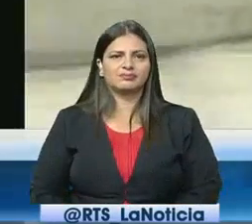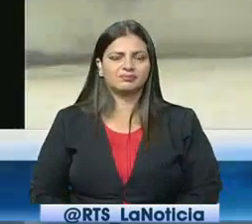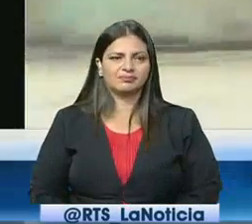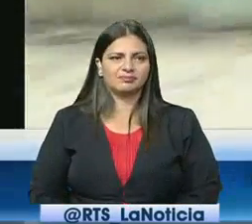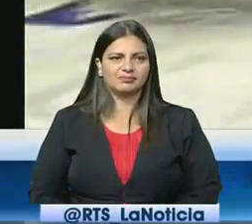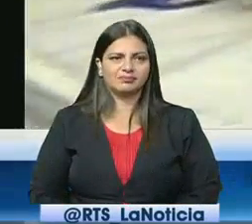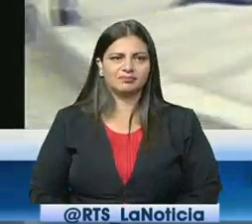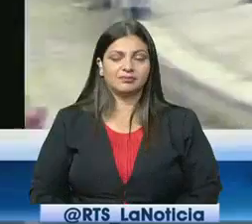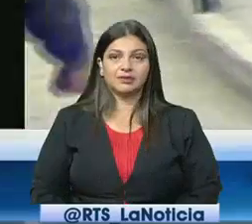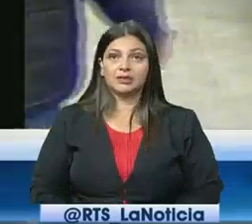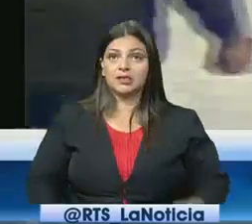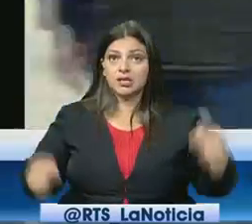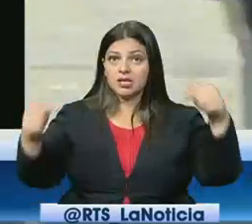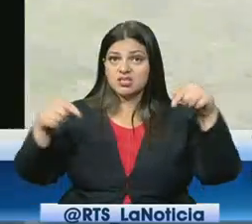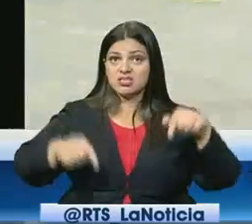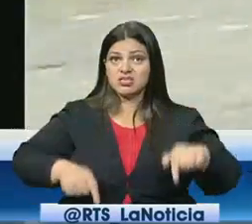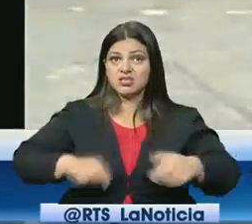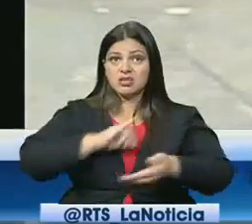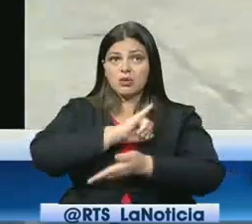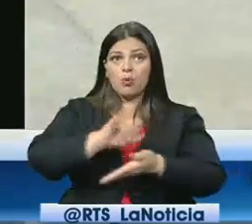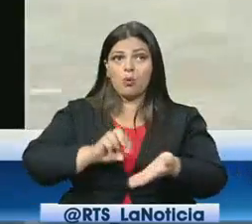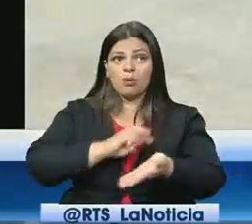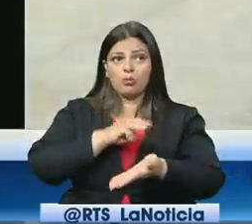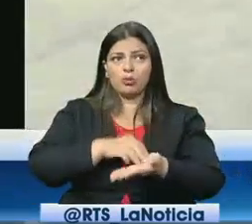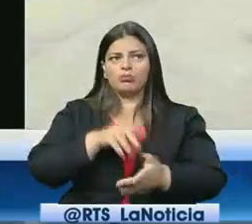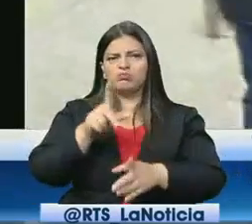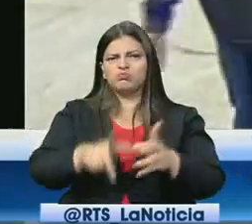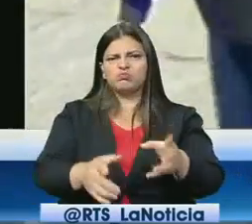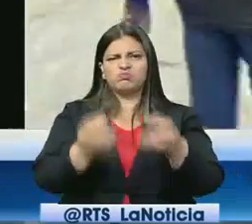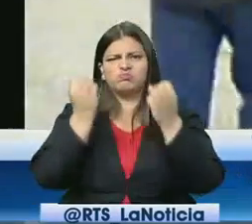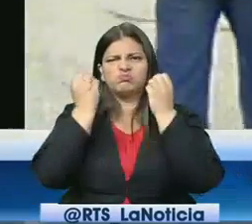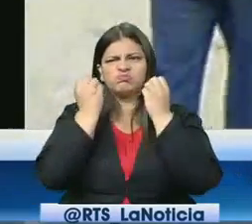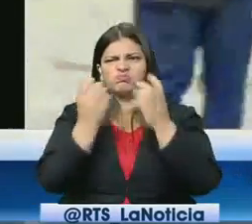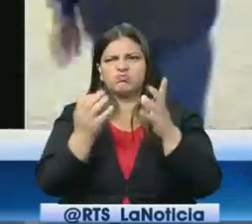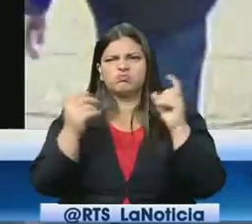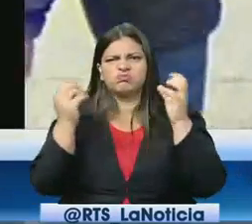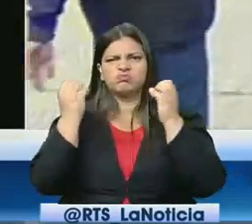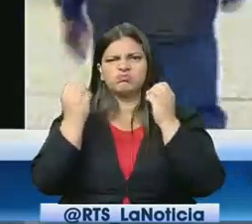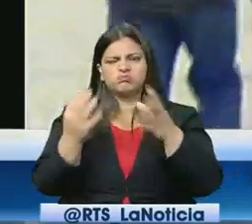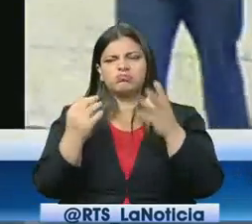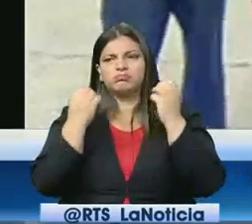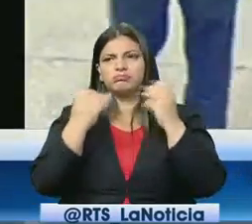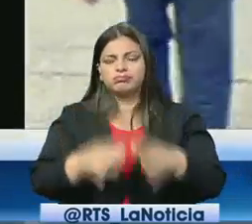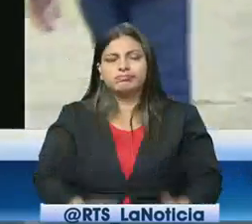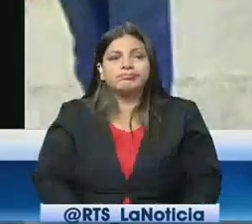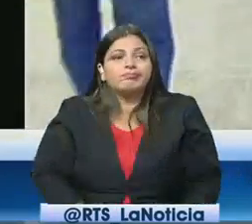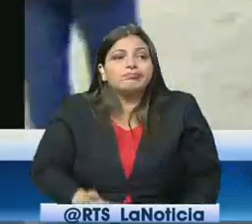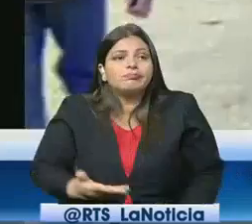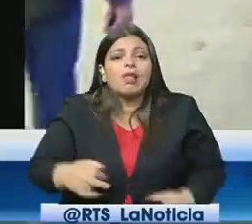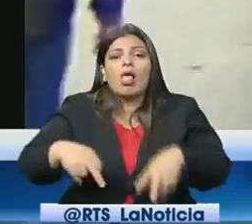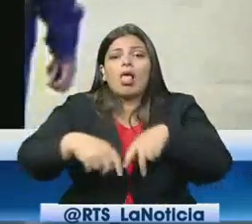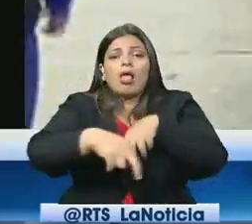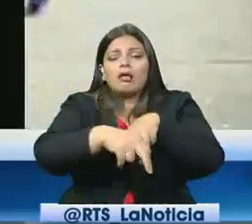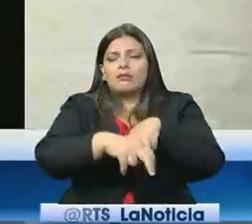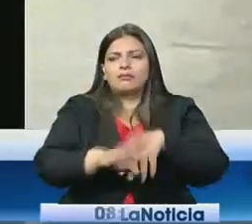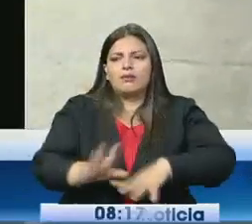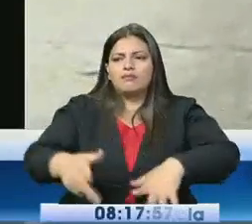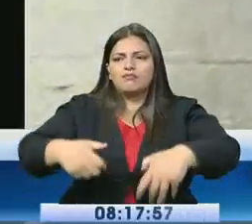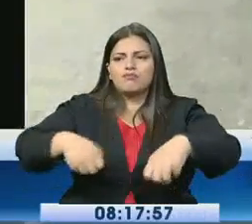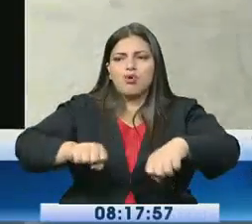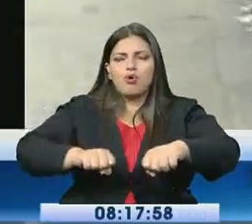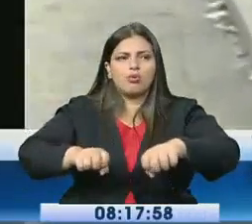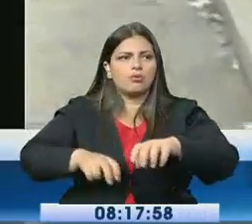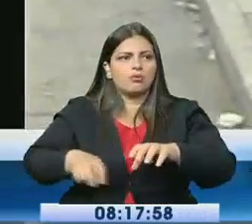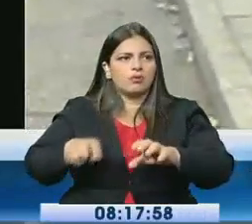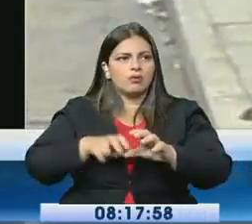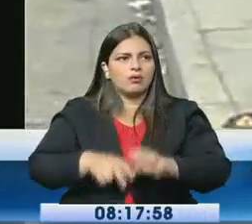obligados a utilizar el servicio de los conductores de las tricimotos. Vamos a dialogar. Amiga, buenos días. ¿Qué